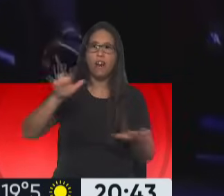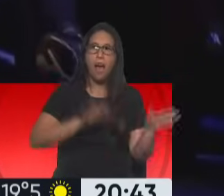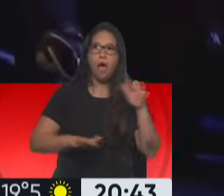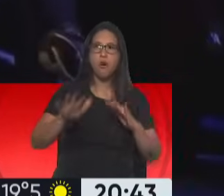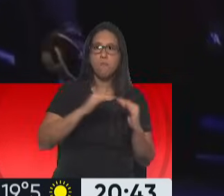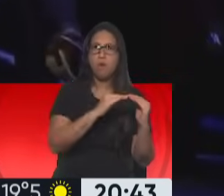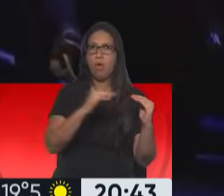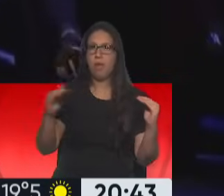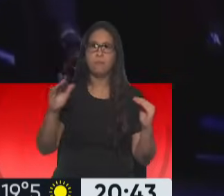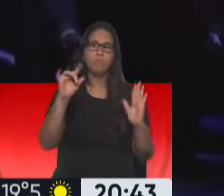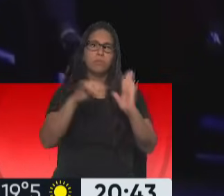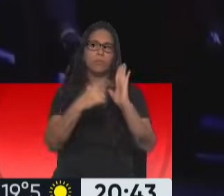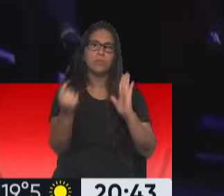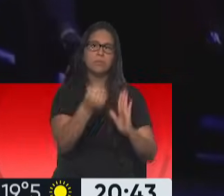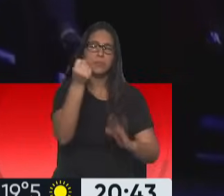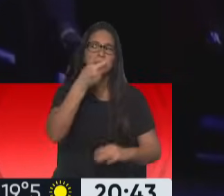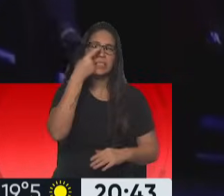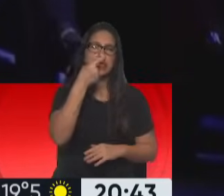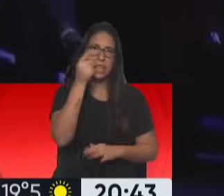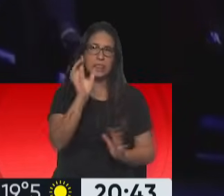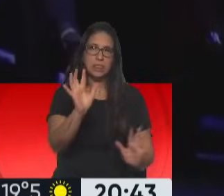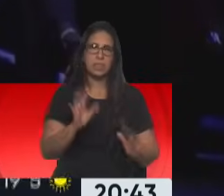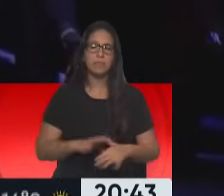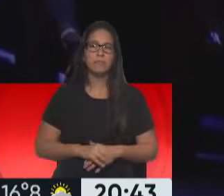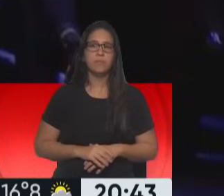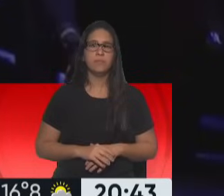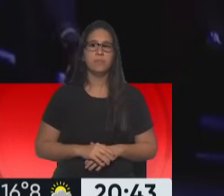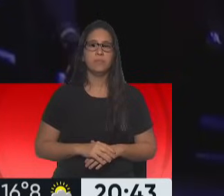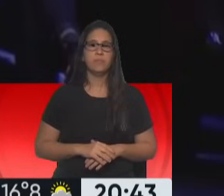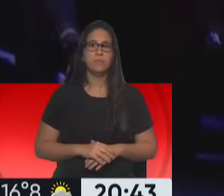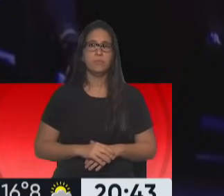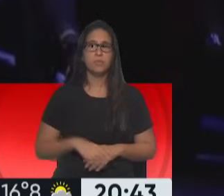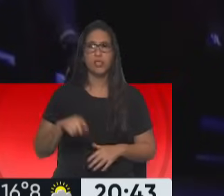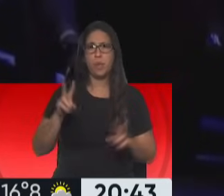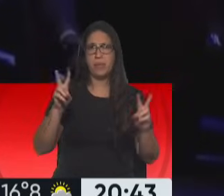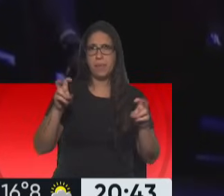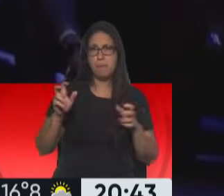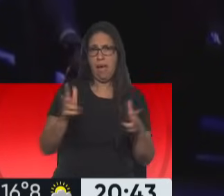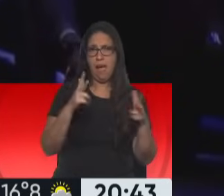hay una cosa que me parece muy interesante y que viene también a la discusión actual.